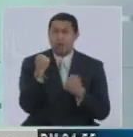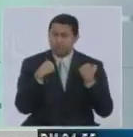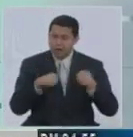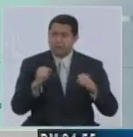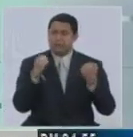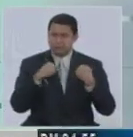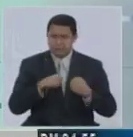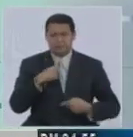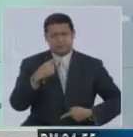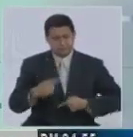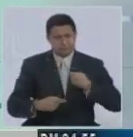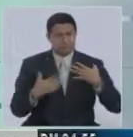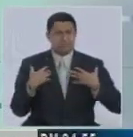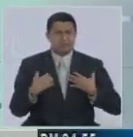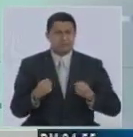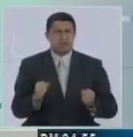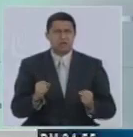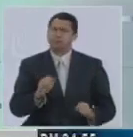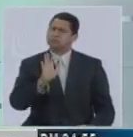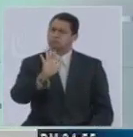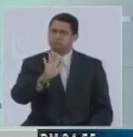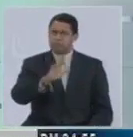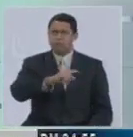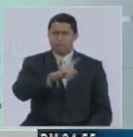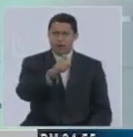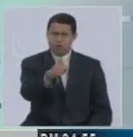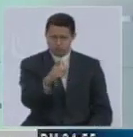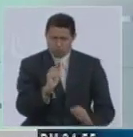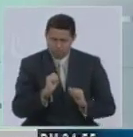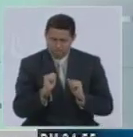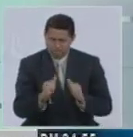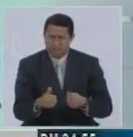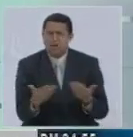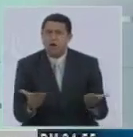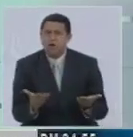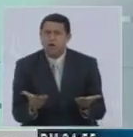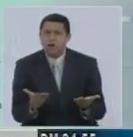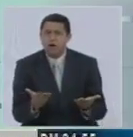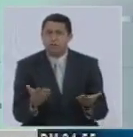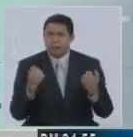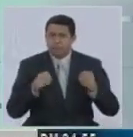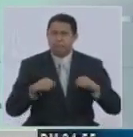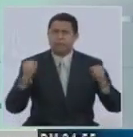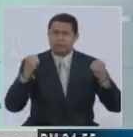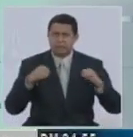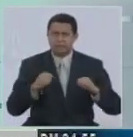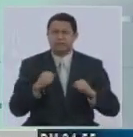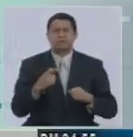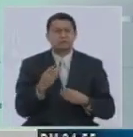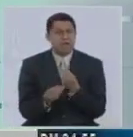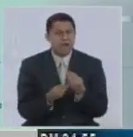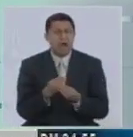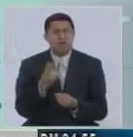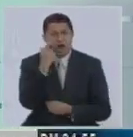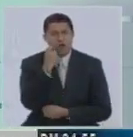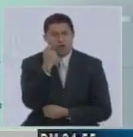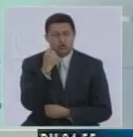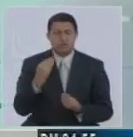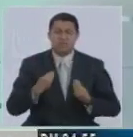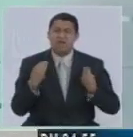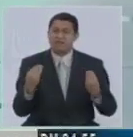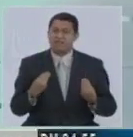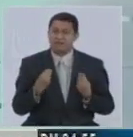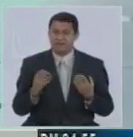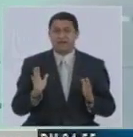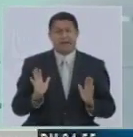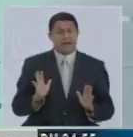mantener hábitos saludables. Entonces, ¿cómo podemos iniciar en el gimnasio y que esto se vuelva un hábito en nuestra vida? La idea